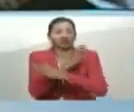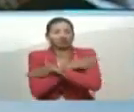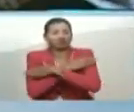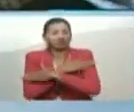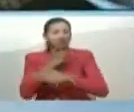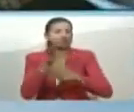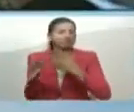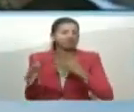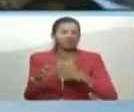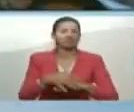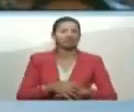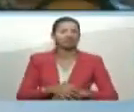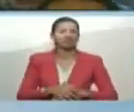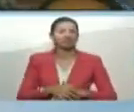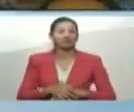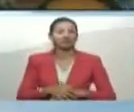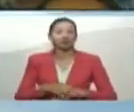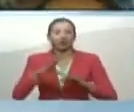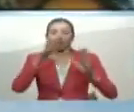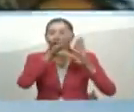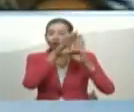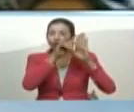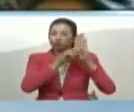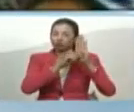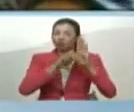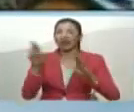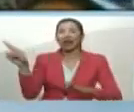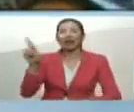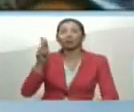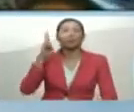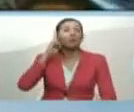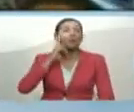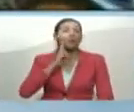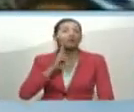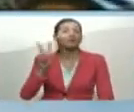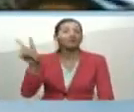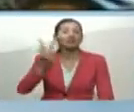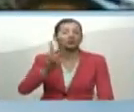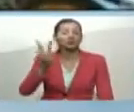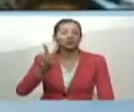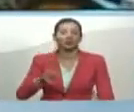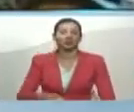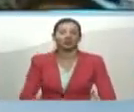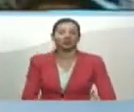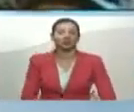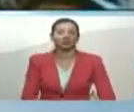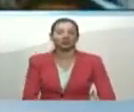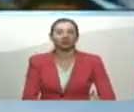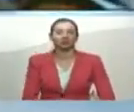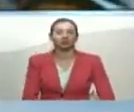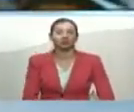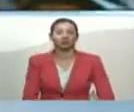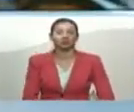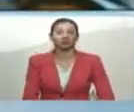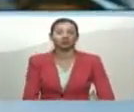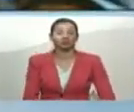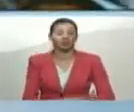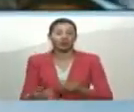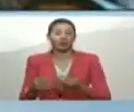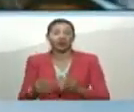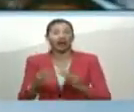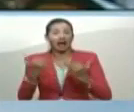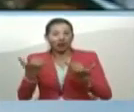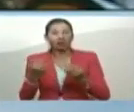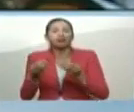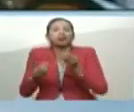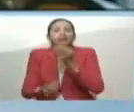felicitando es que la Constitución de la República Bolivariana de Venezuela nació para